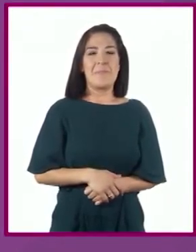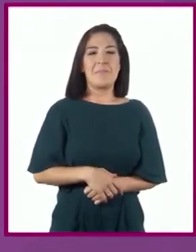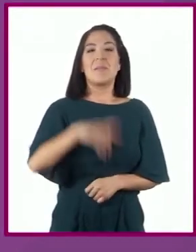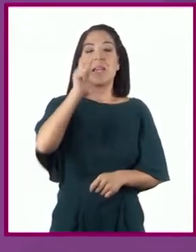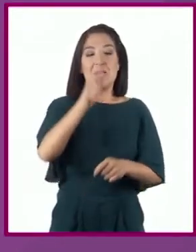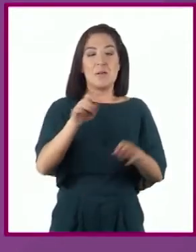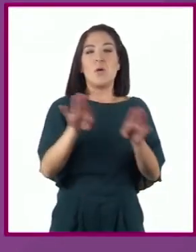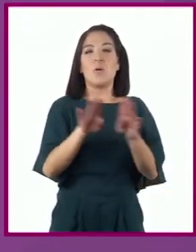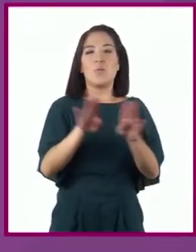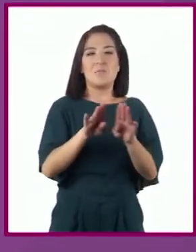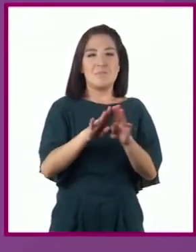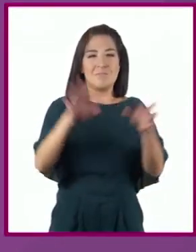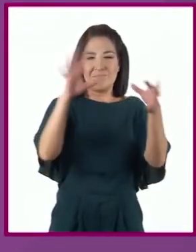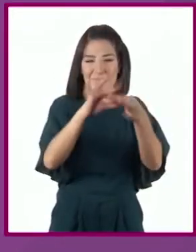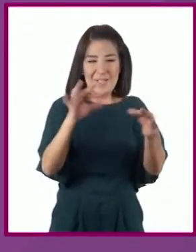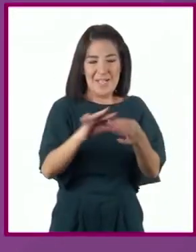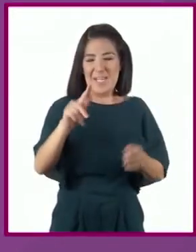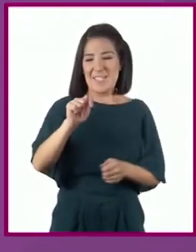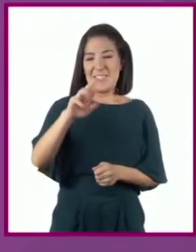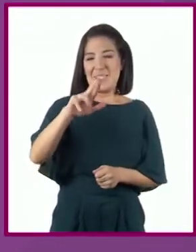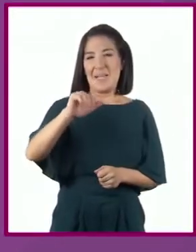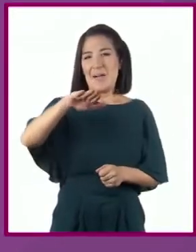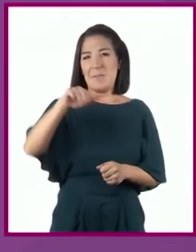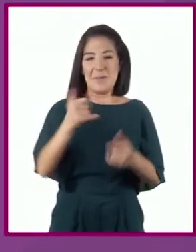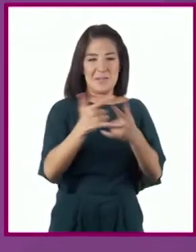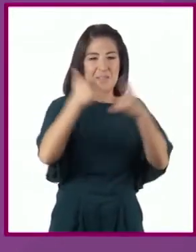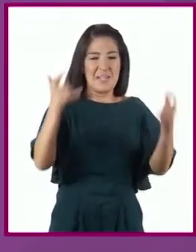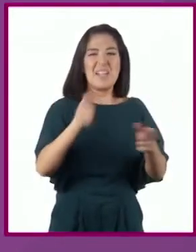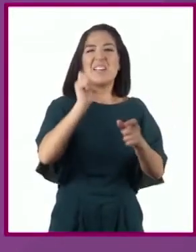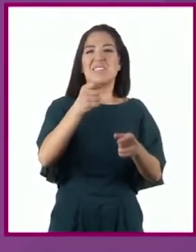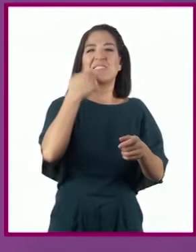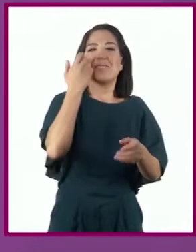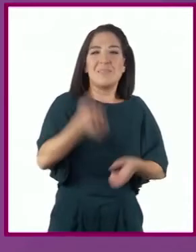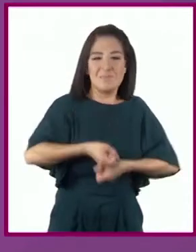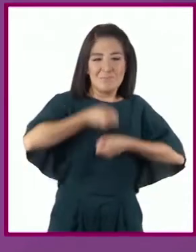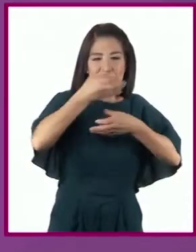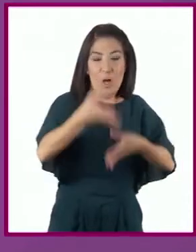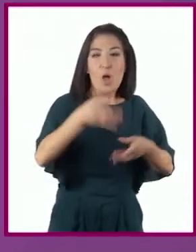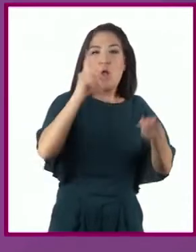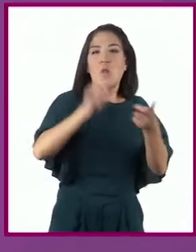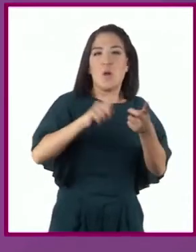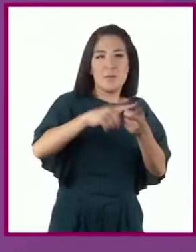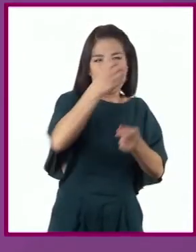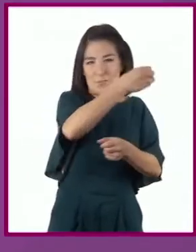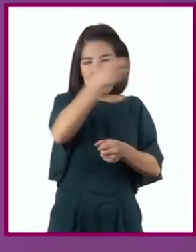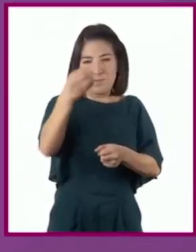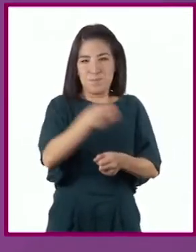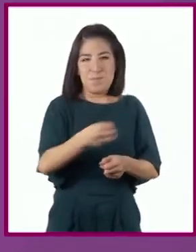perspectiva de la trama. Es la forma que se selecciona lo que se quiere contar y hasta dónde debe de narrar.